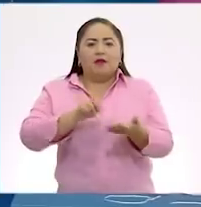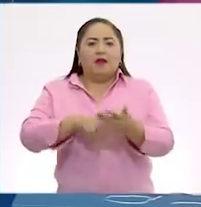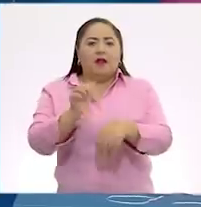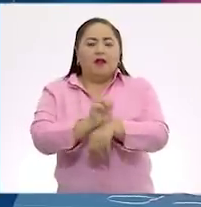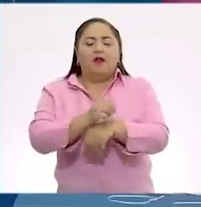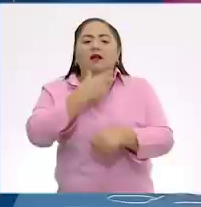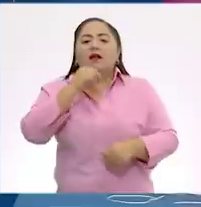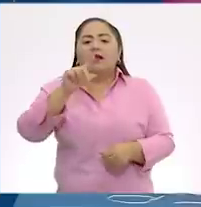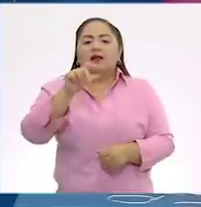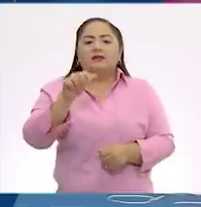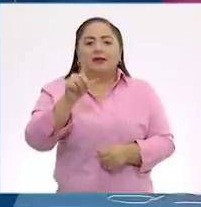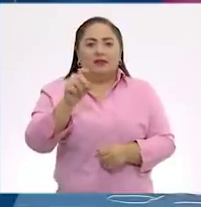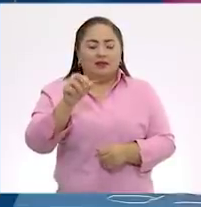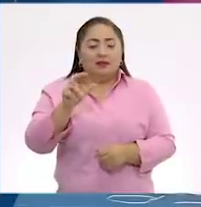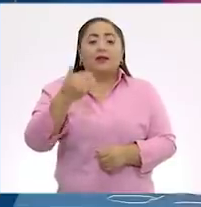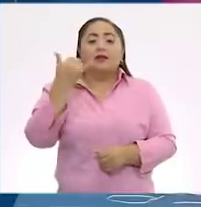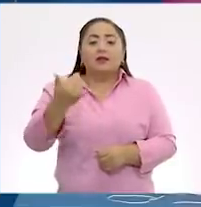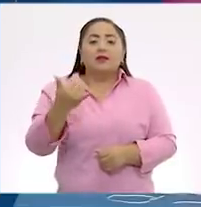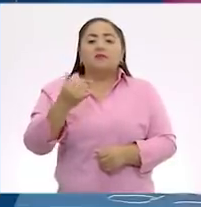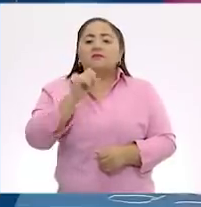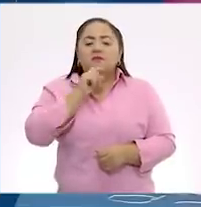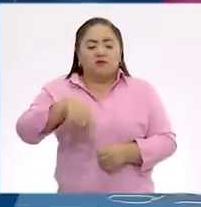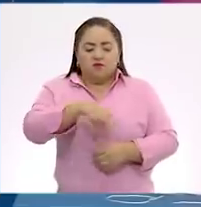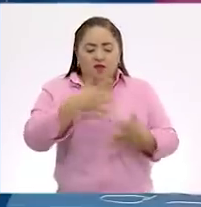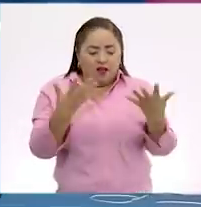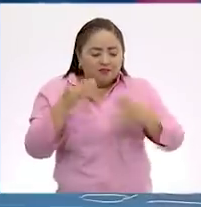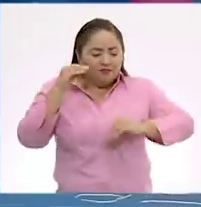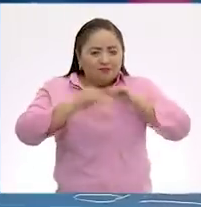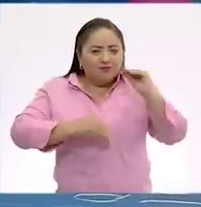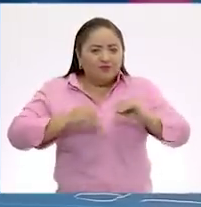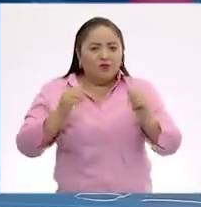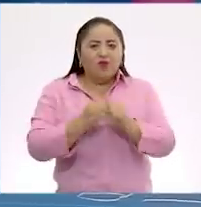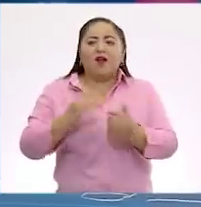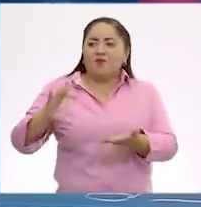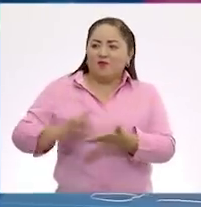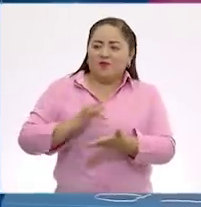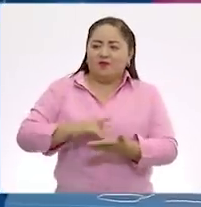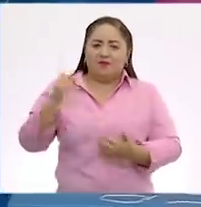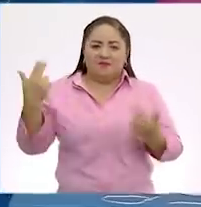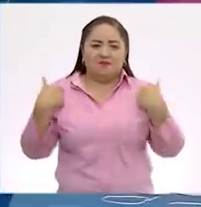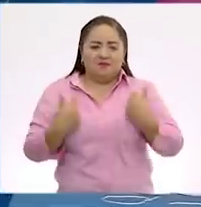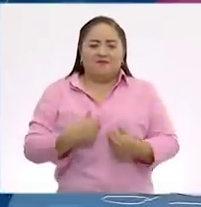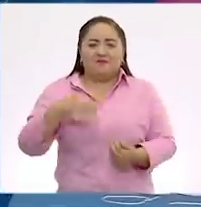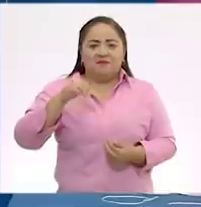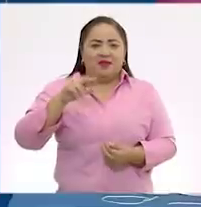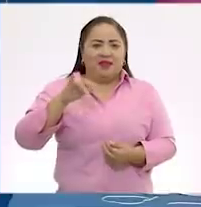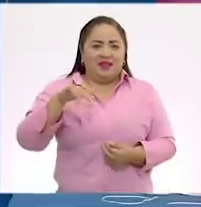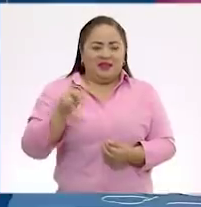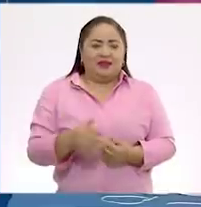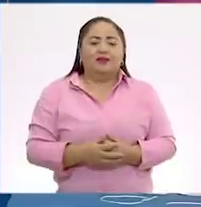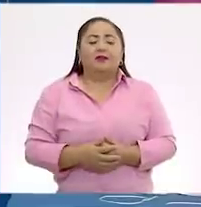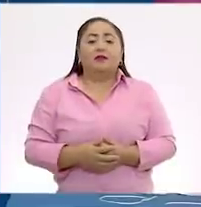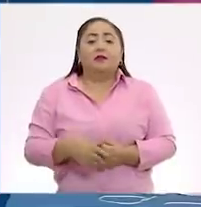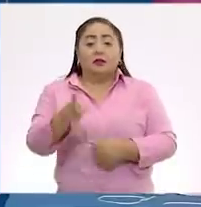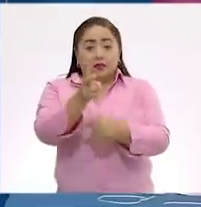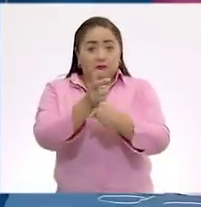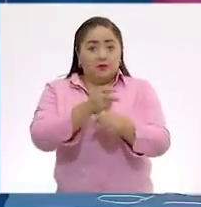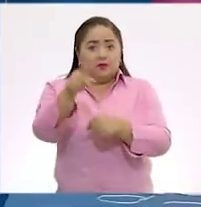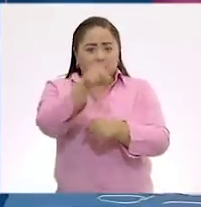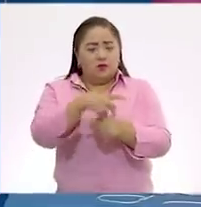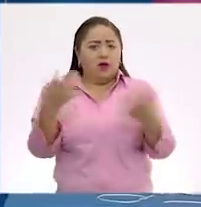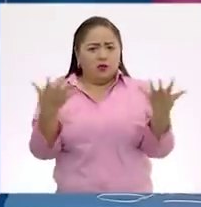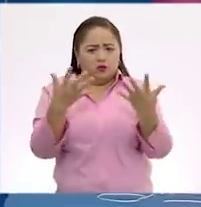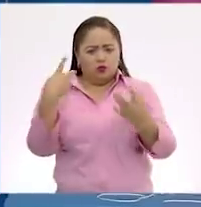artista Alexander Calder y elaboramos nuestro propio móvil con apoyo de la maestra Mariana Teutli. Te invitamos a